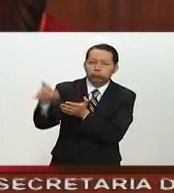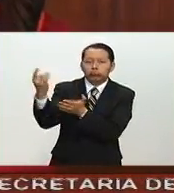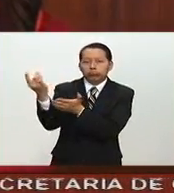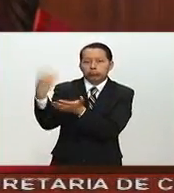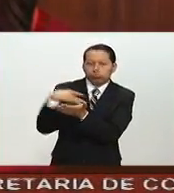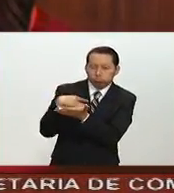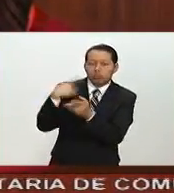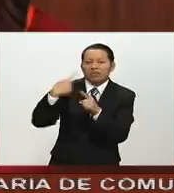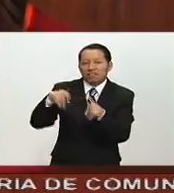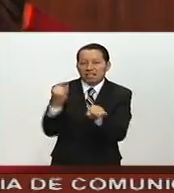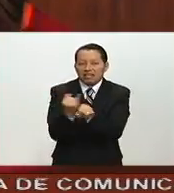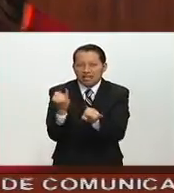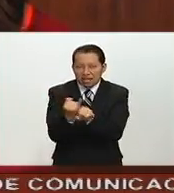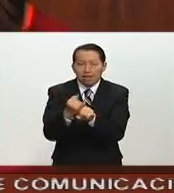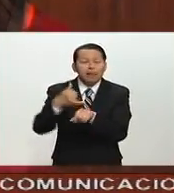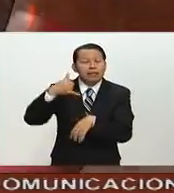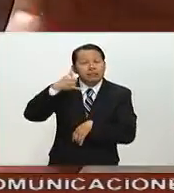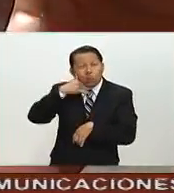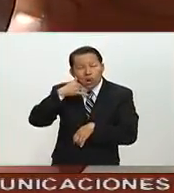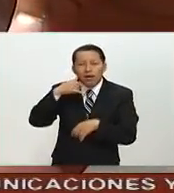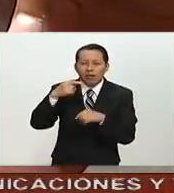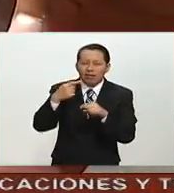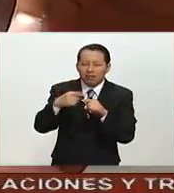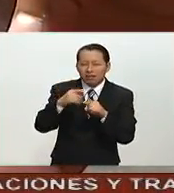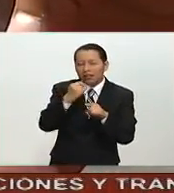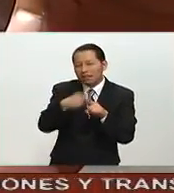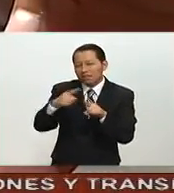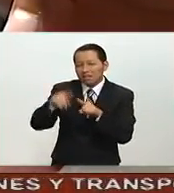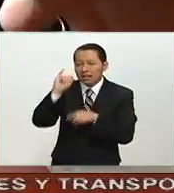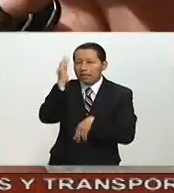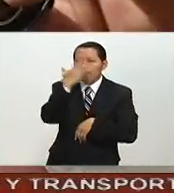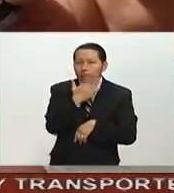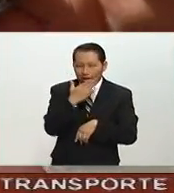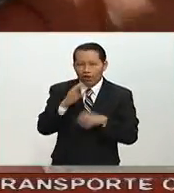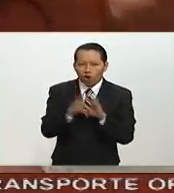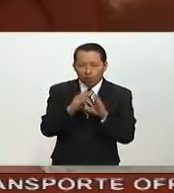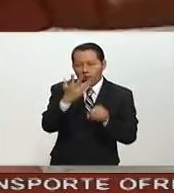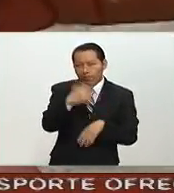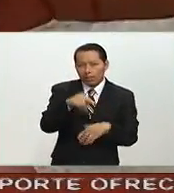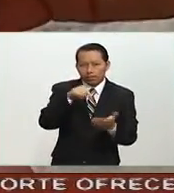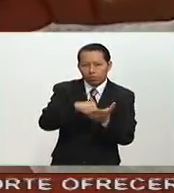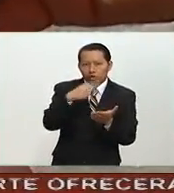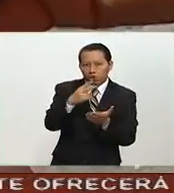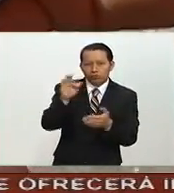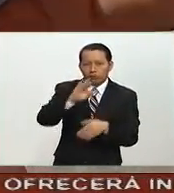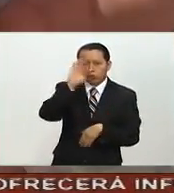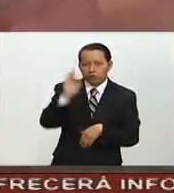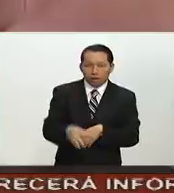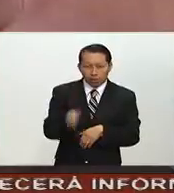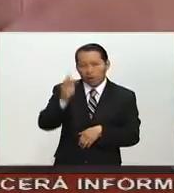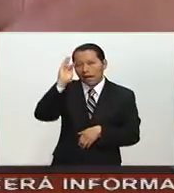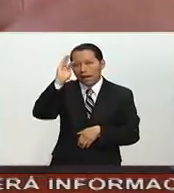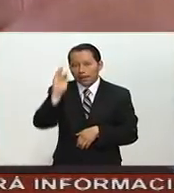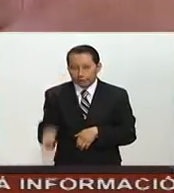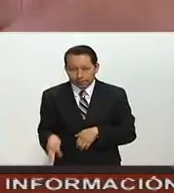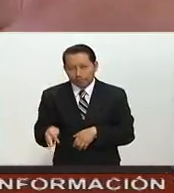Internet o celular imágenes relacionadas. 10.2% ha aceptado